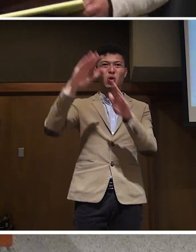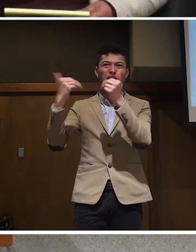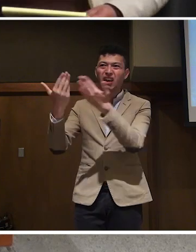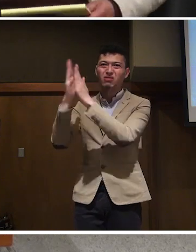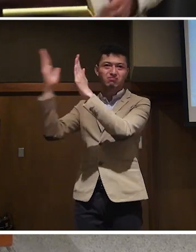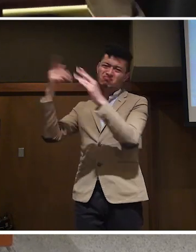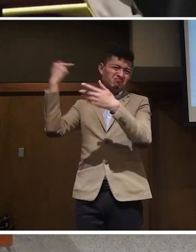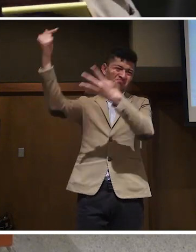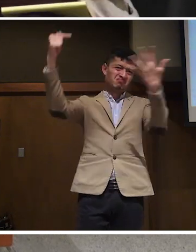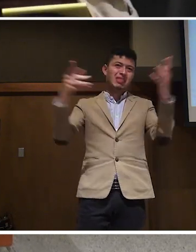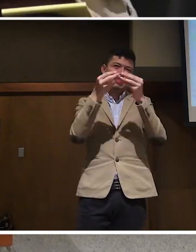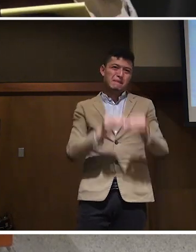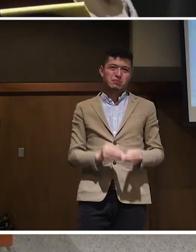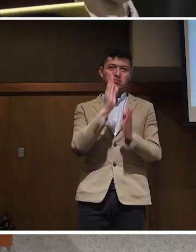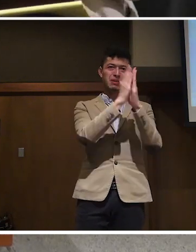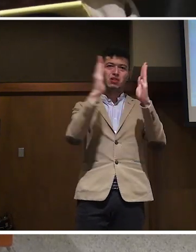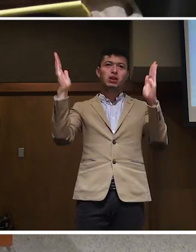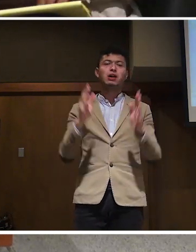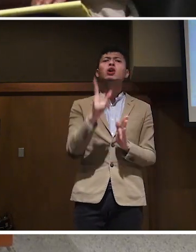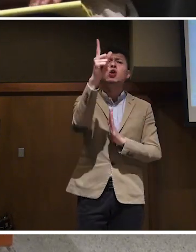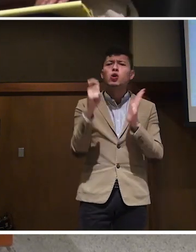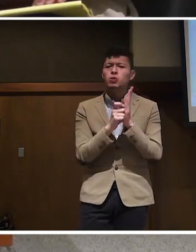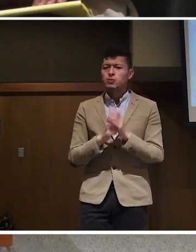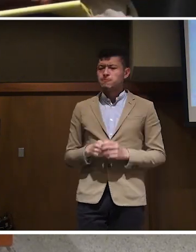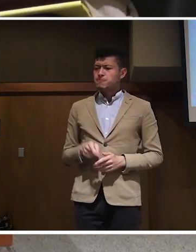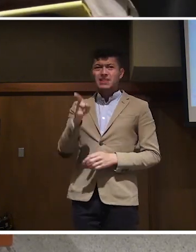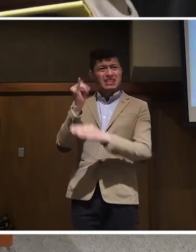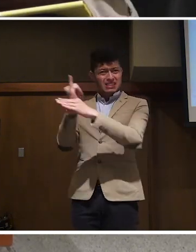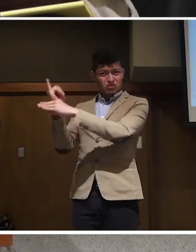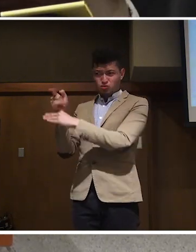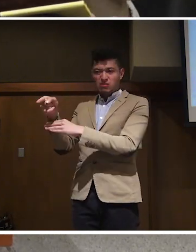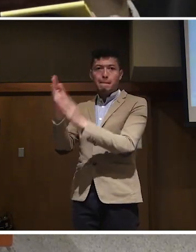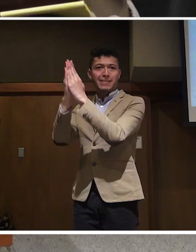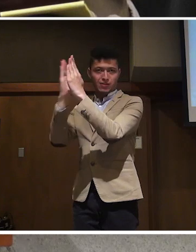¿cómo contribuyen estas instituciones,